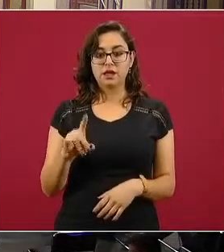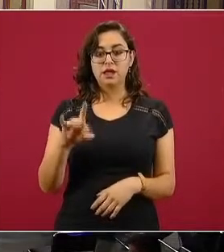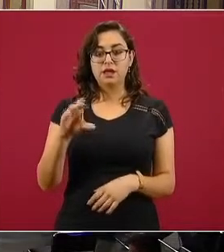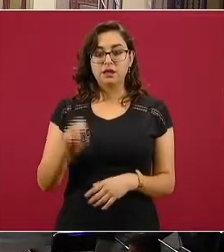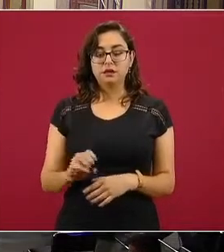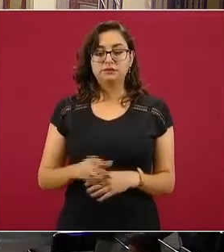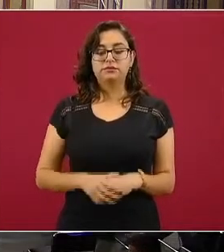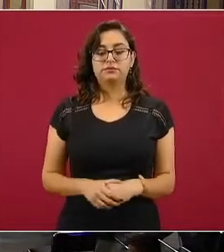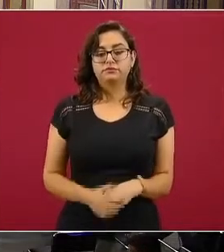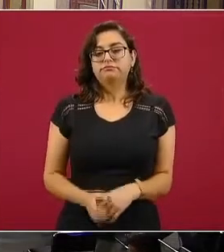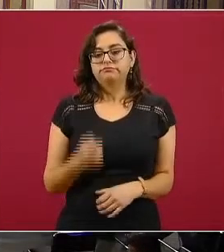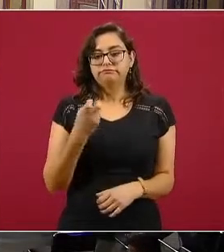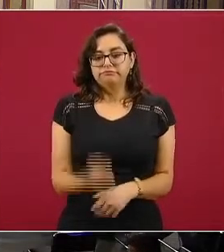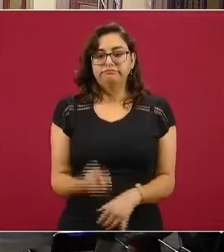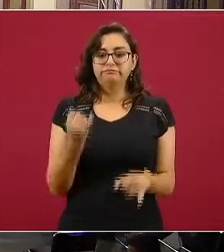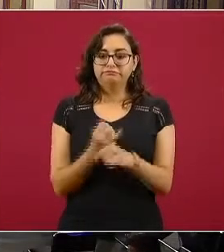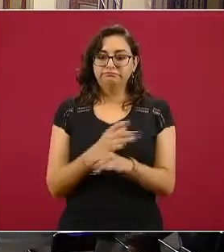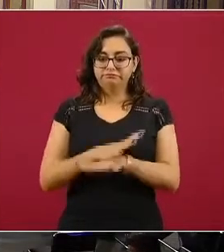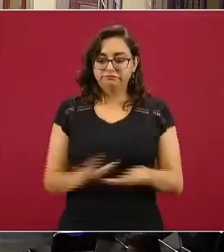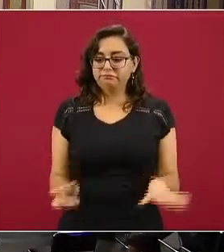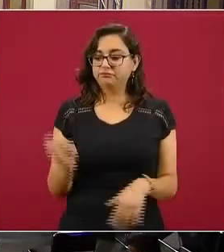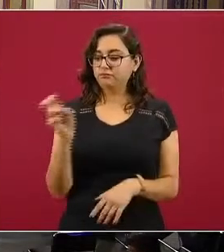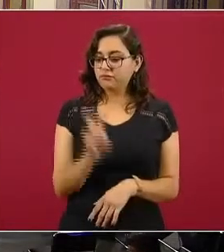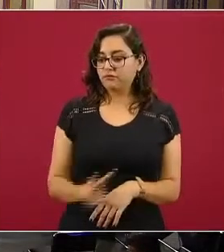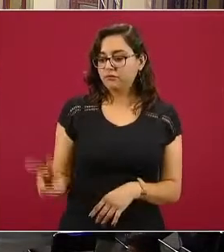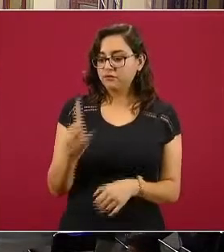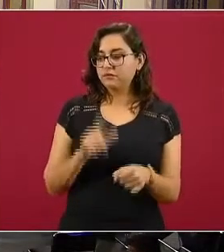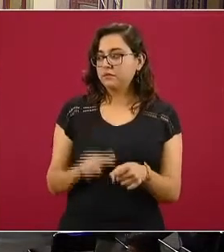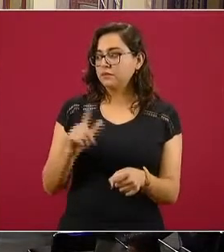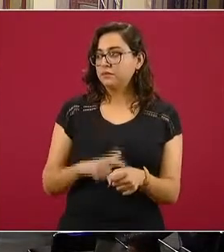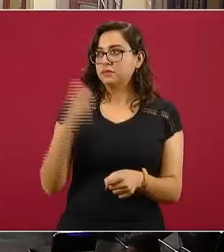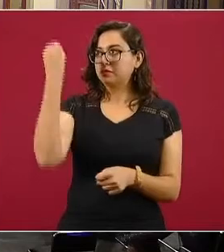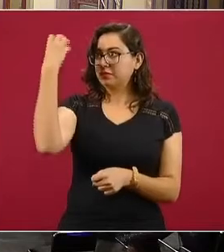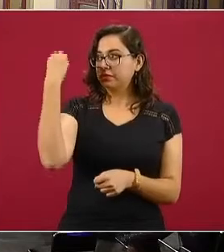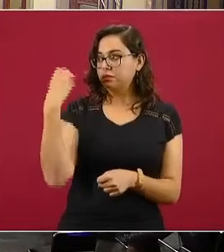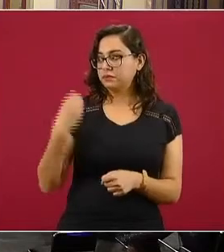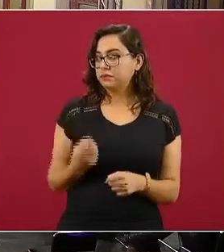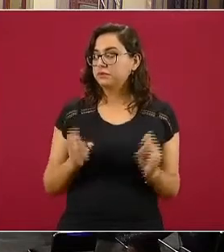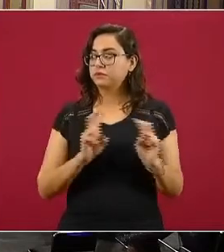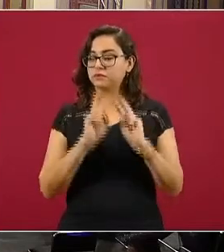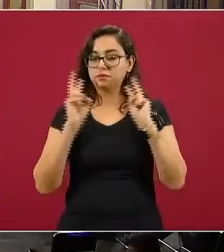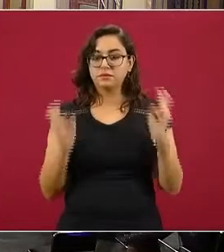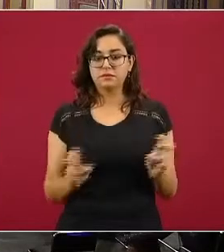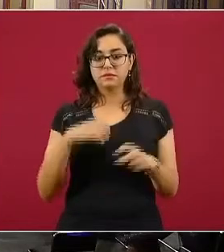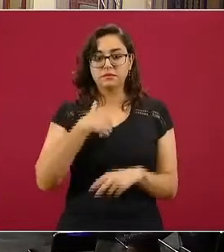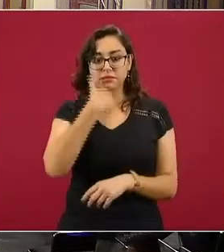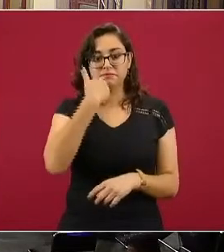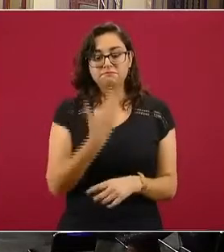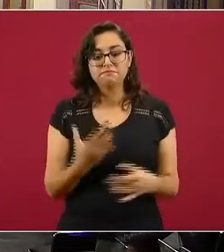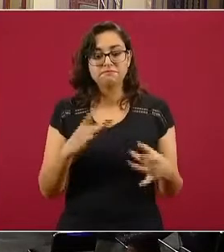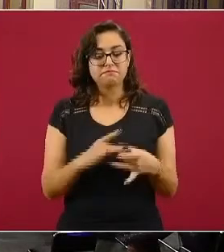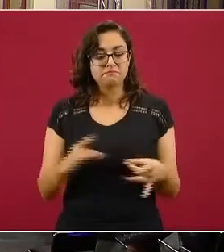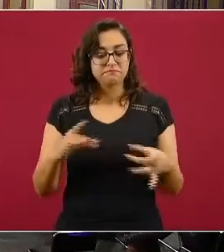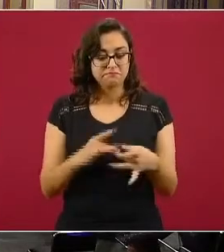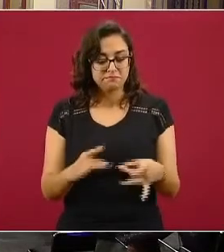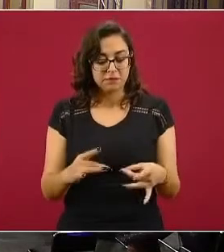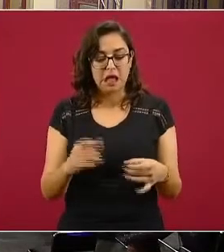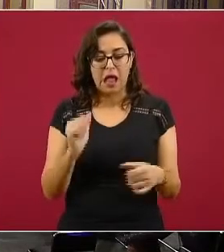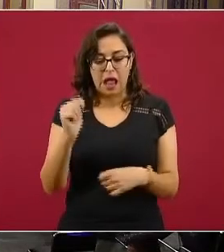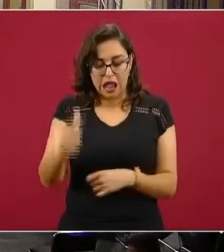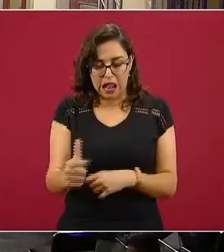Pues esta es la síntesis de viernes de semáforo. Aquí quisiera solo destacar, antes de abrir a preguntas y